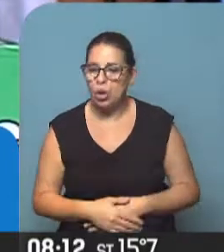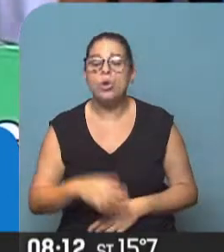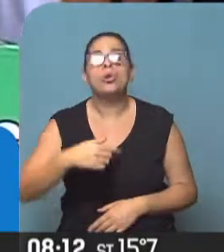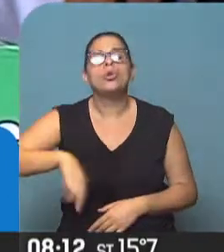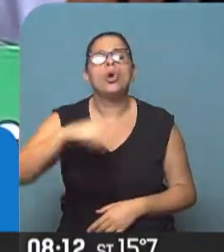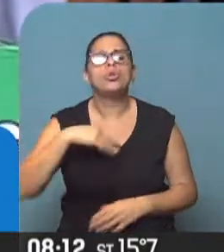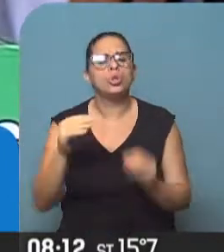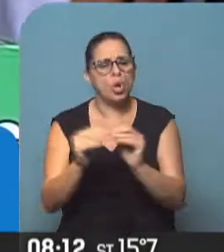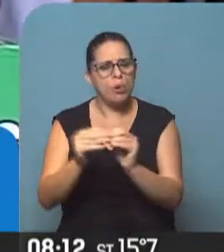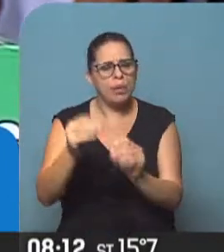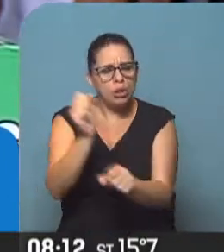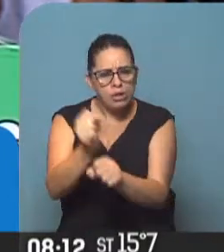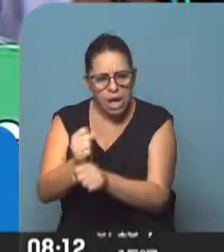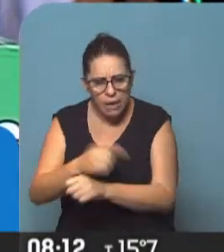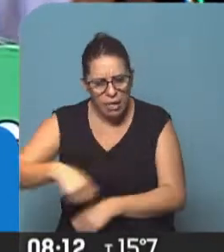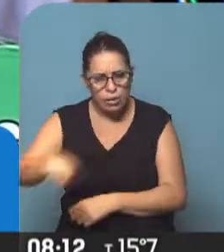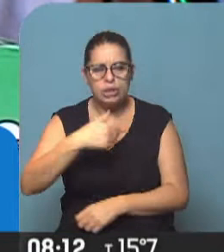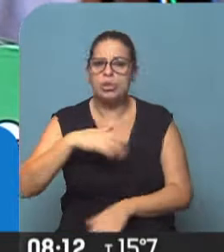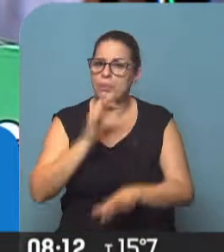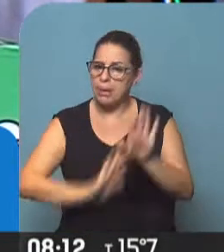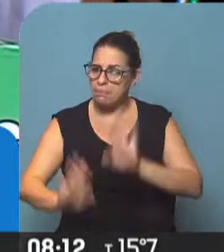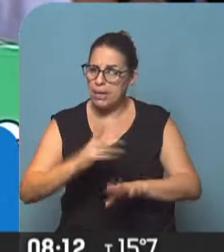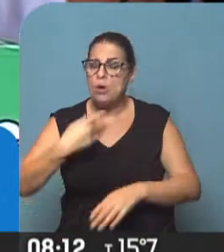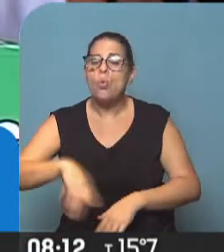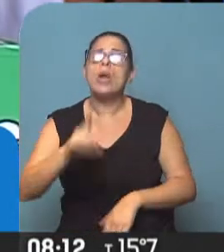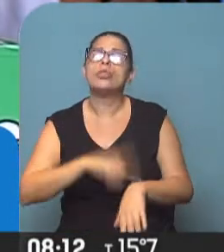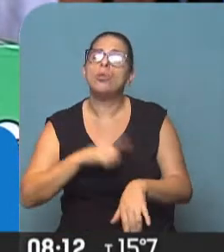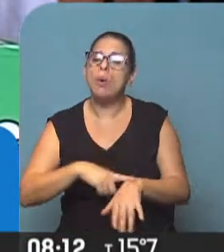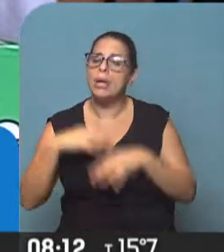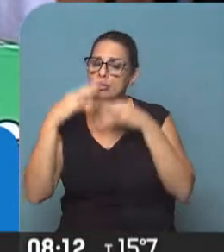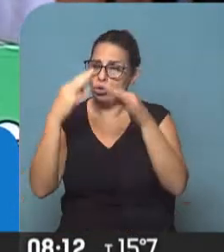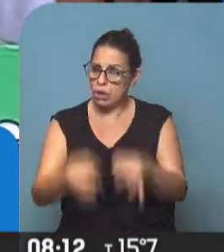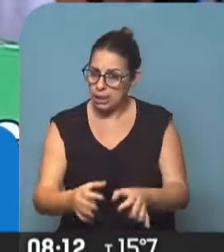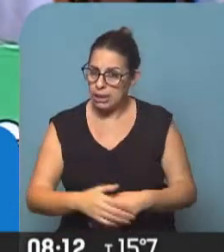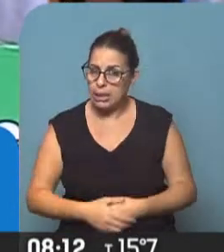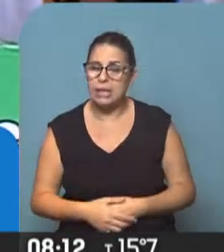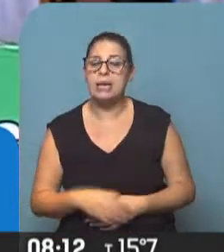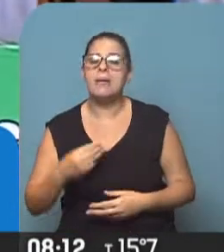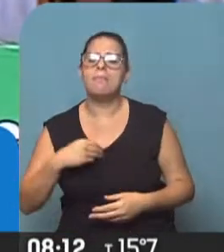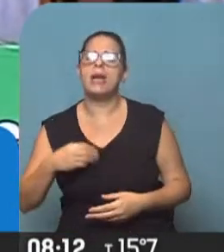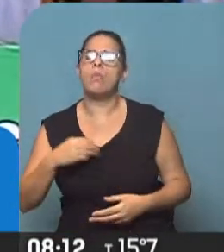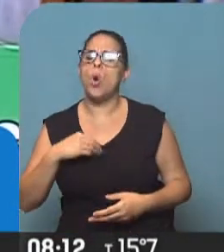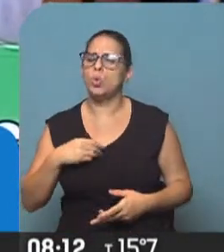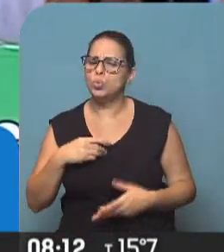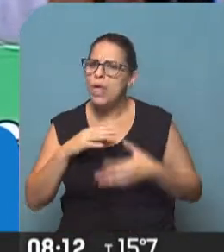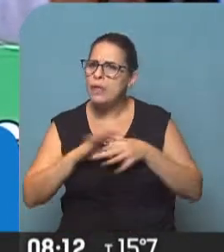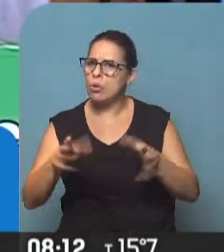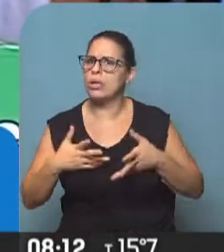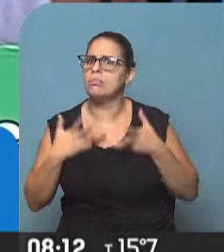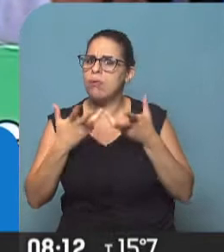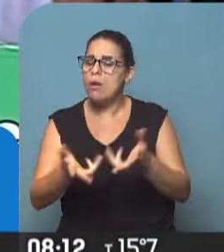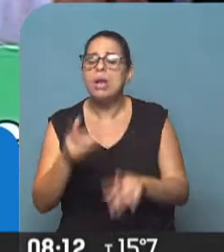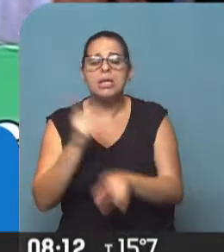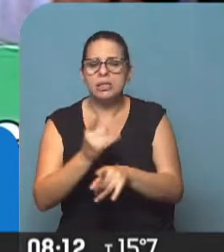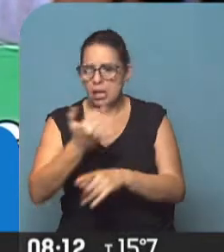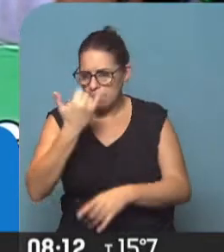preparémonos los trabajadores cuando llegue el momento de expresar la voluntad democrática que siempre